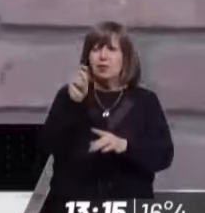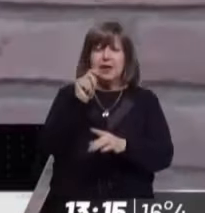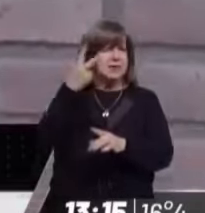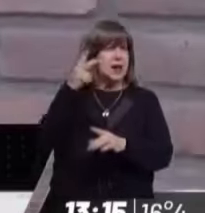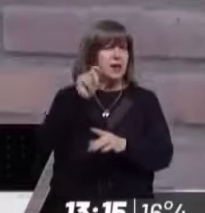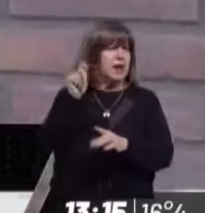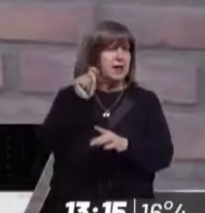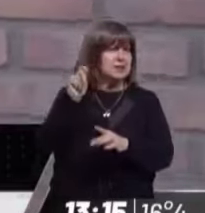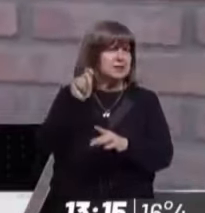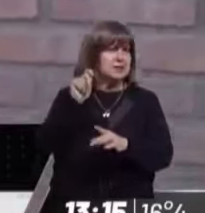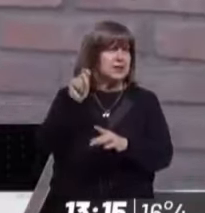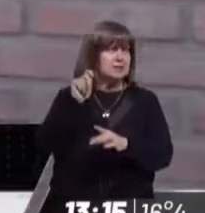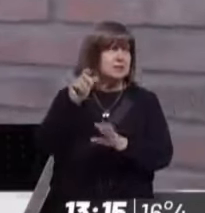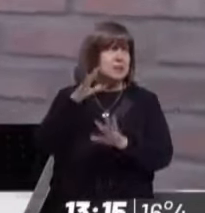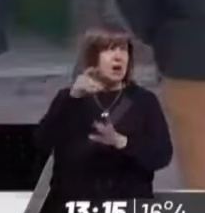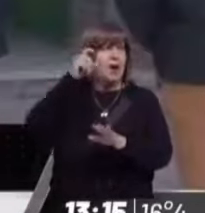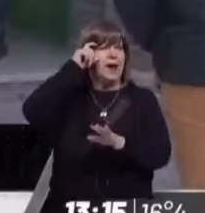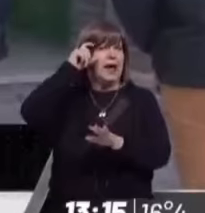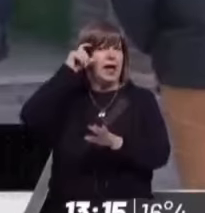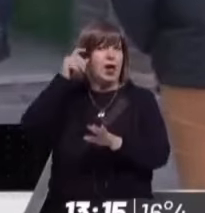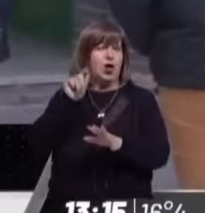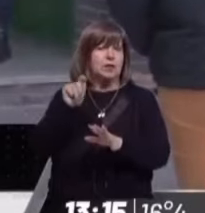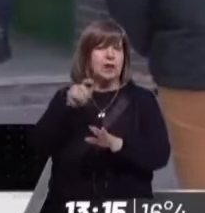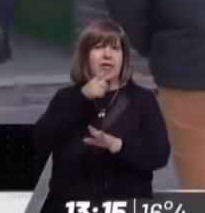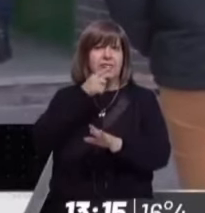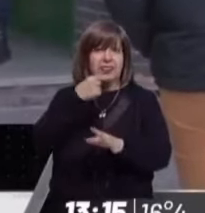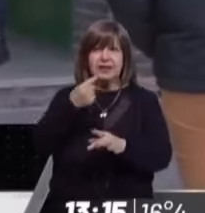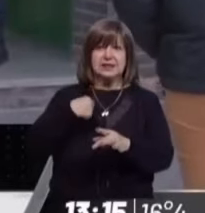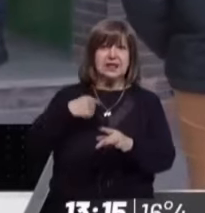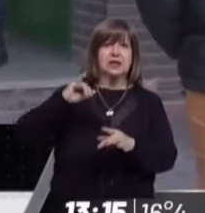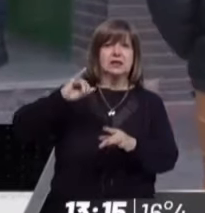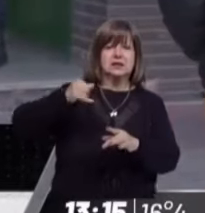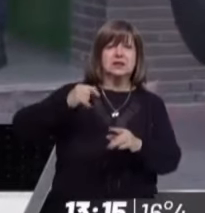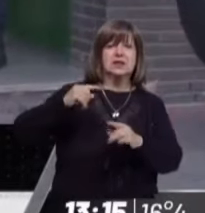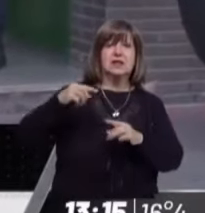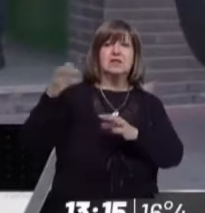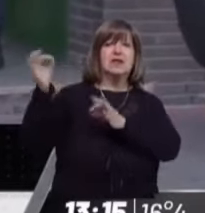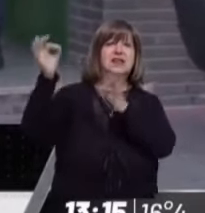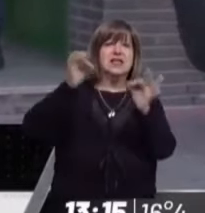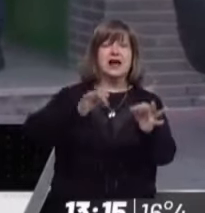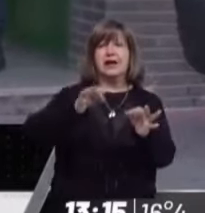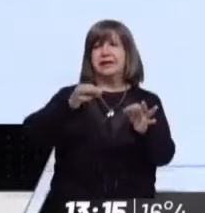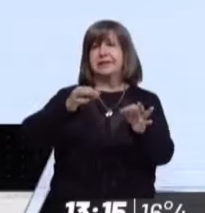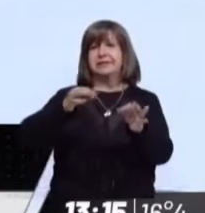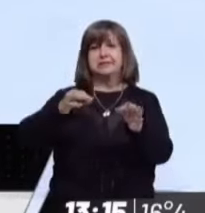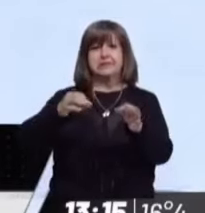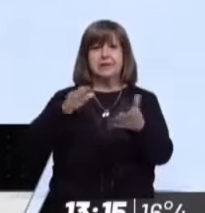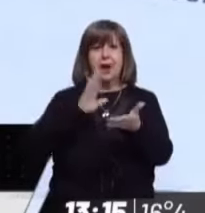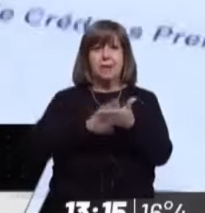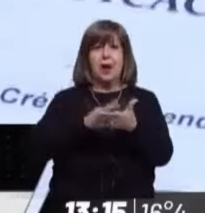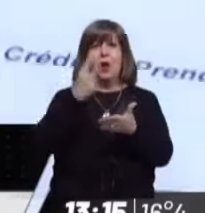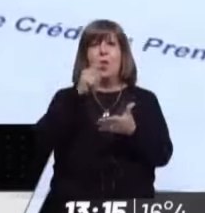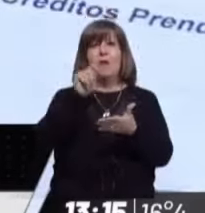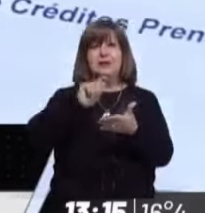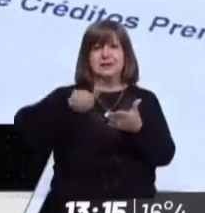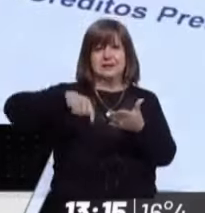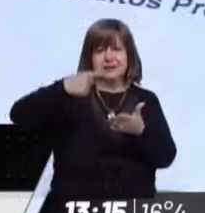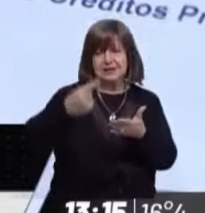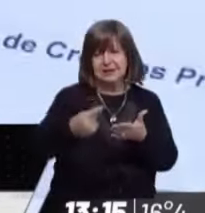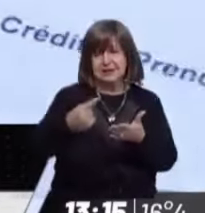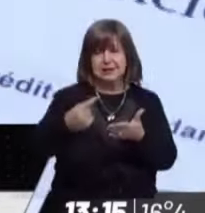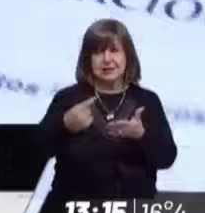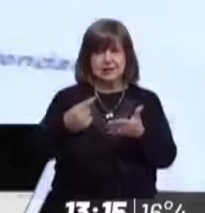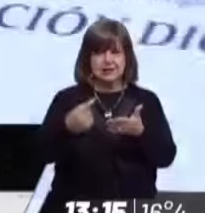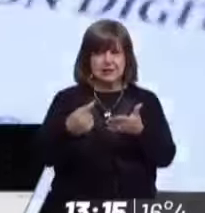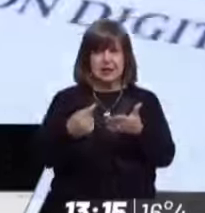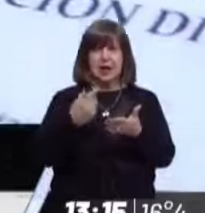más o menos, 3 meses o a principio de año más o menos. Y dicen que llega dentro del momento que entregan los papeles, 1 mes después.